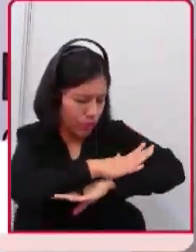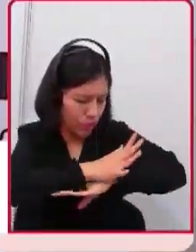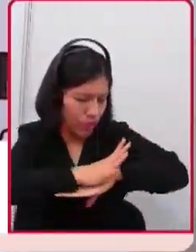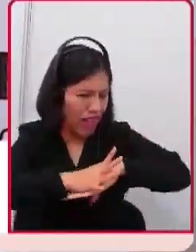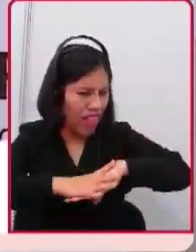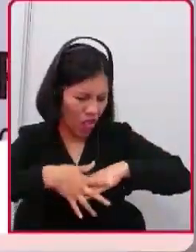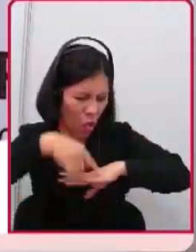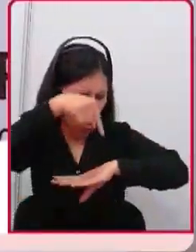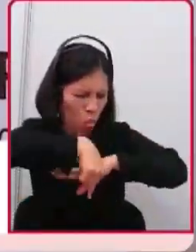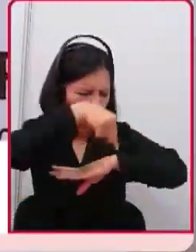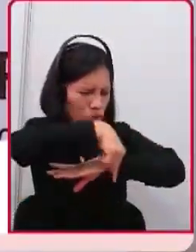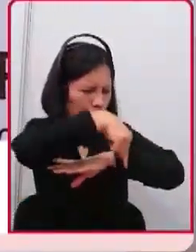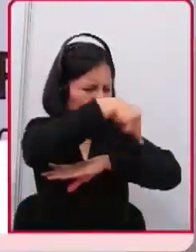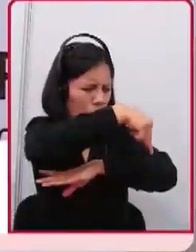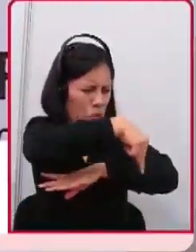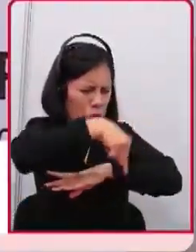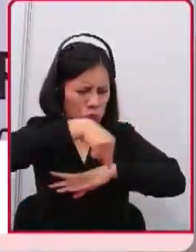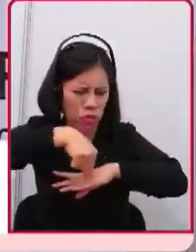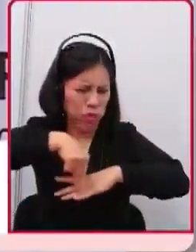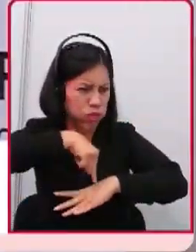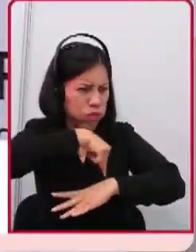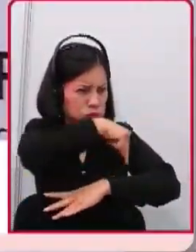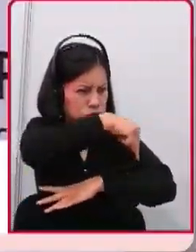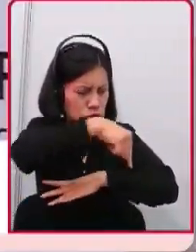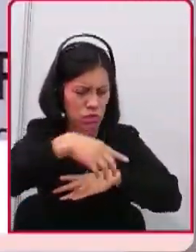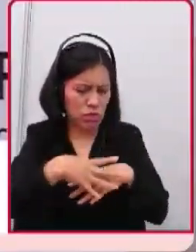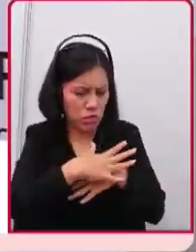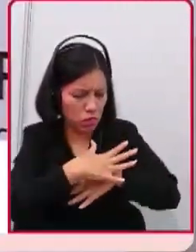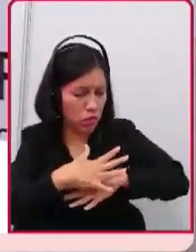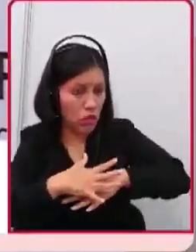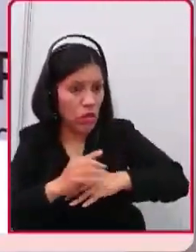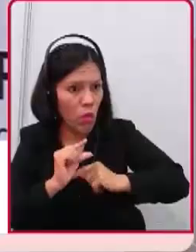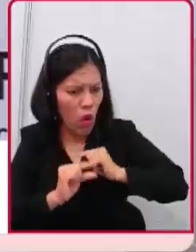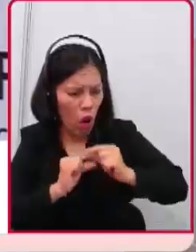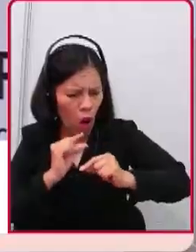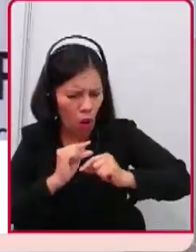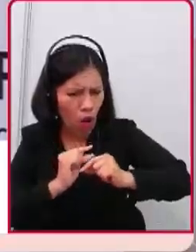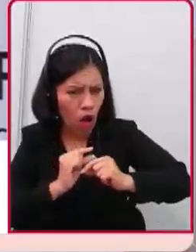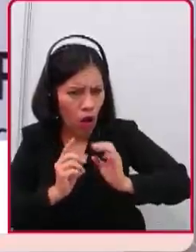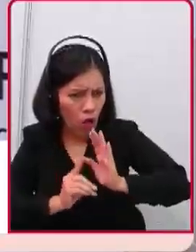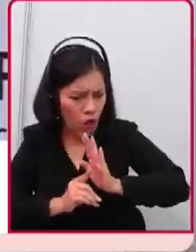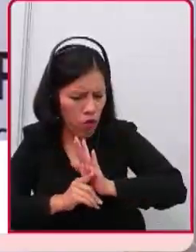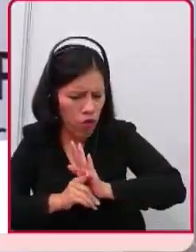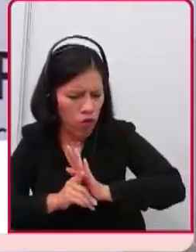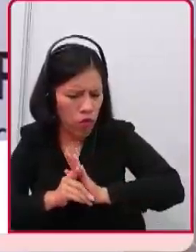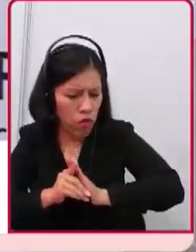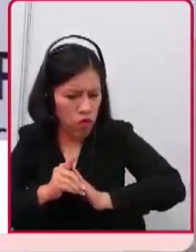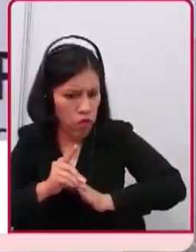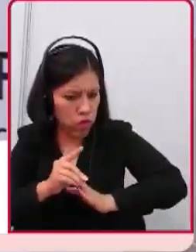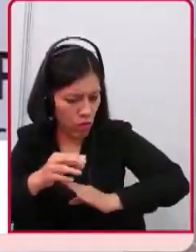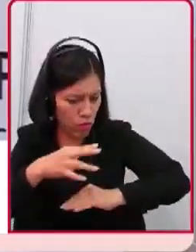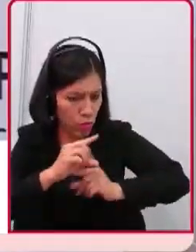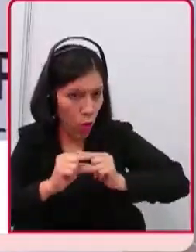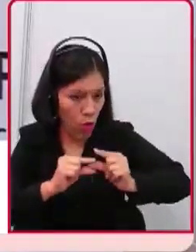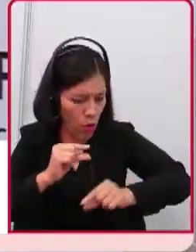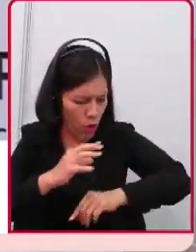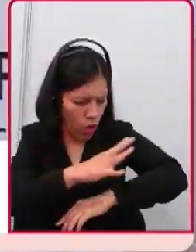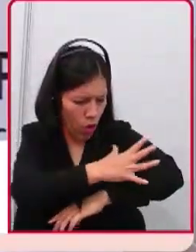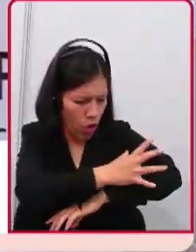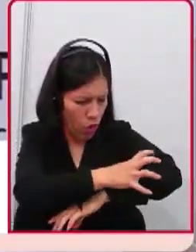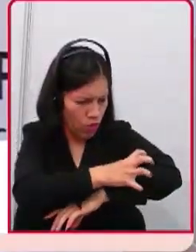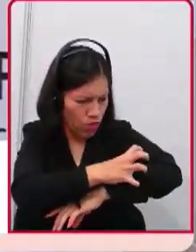porosa, oquerosa, y conforme va desarrollándose vemos cómo se desarrollan mucho mejor los cristales de mineralización,